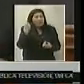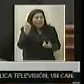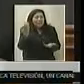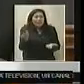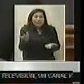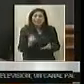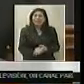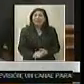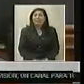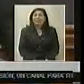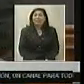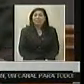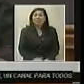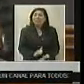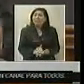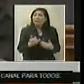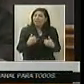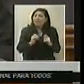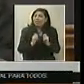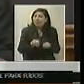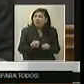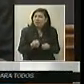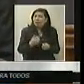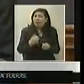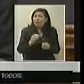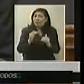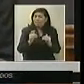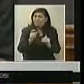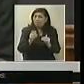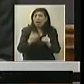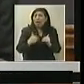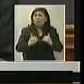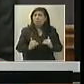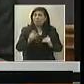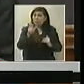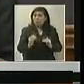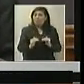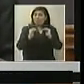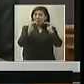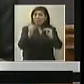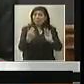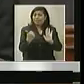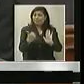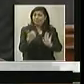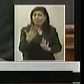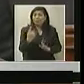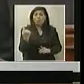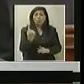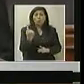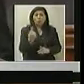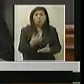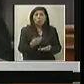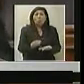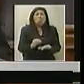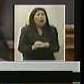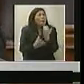presidente, que se le tiene que entregar a los mayores de 65 años solo en